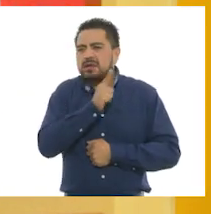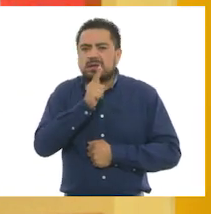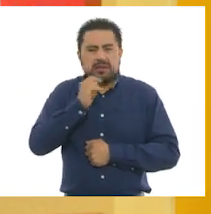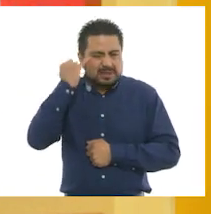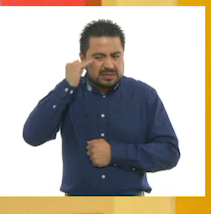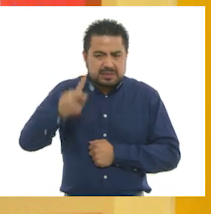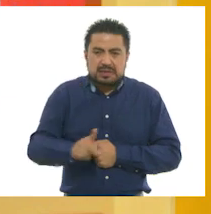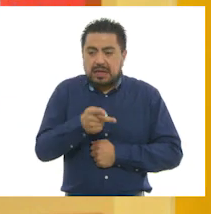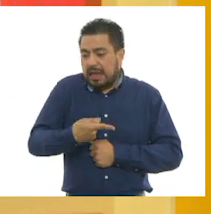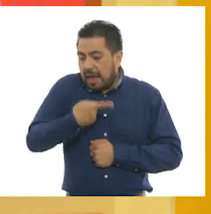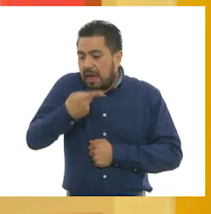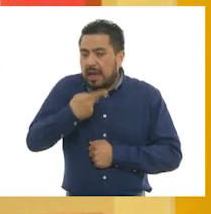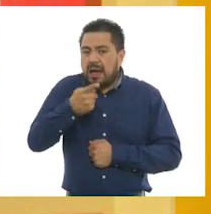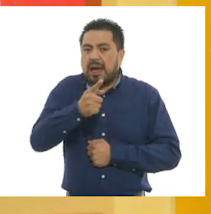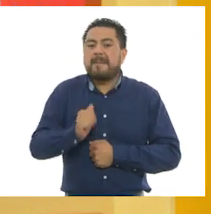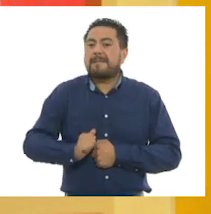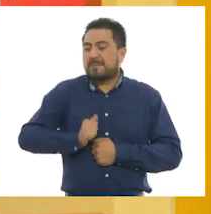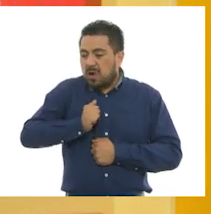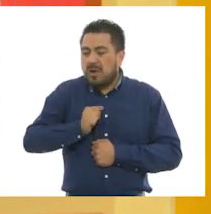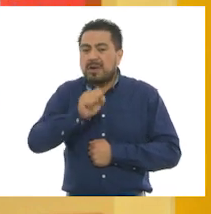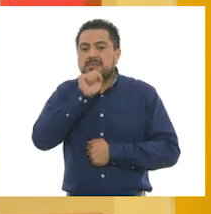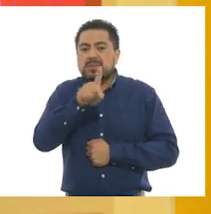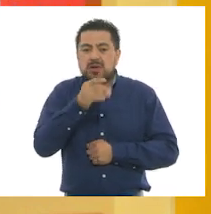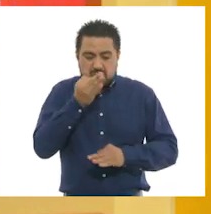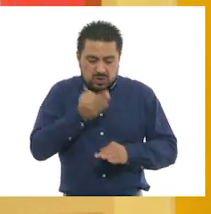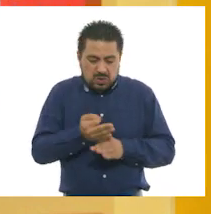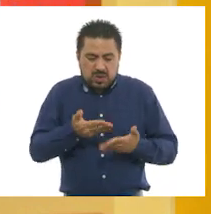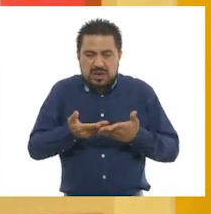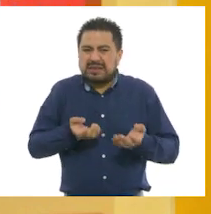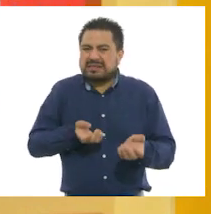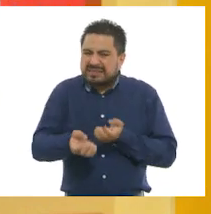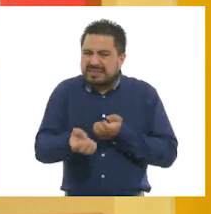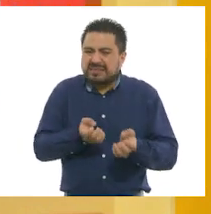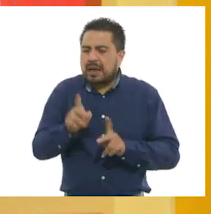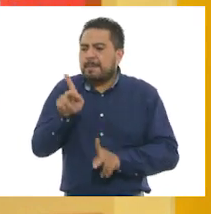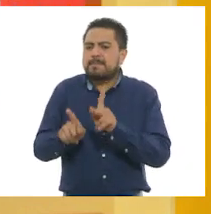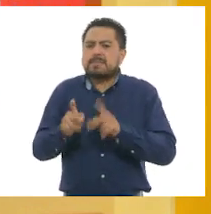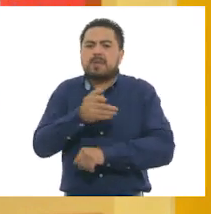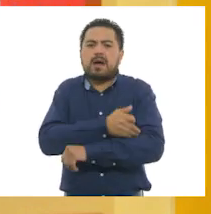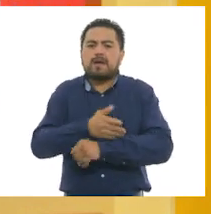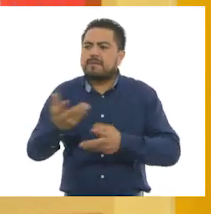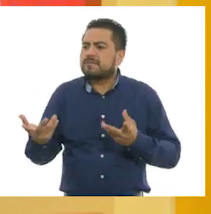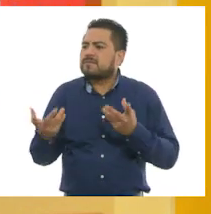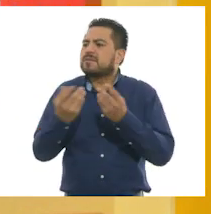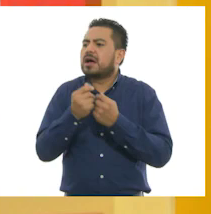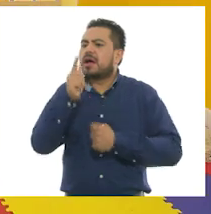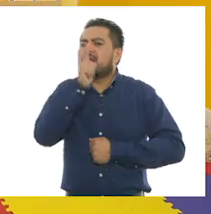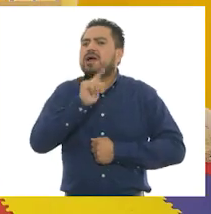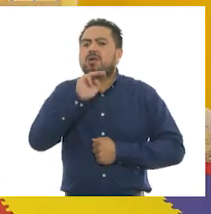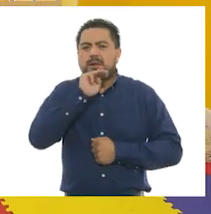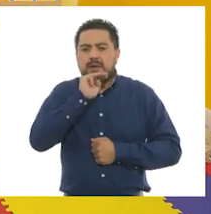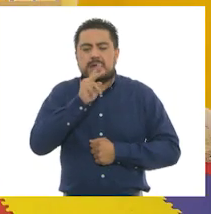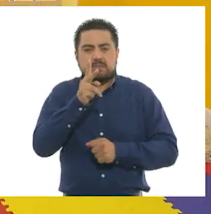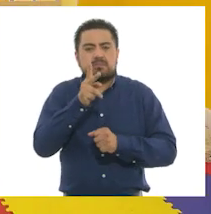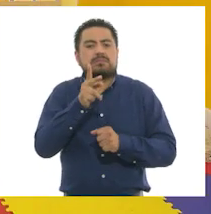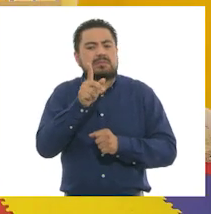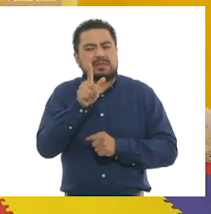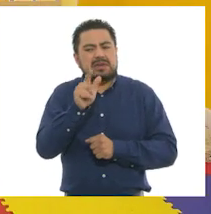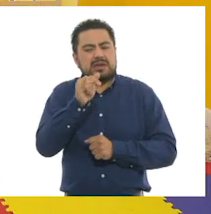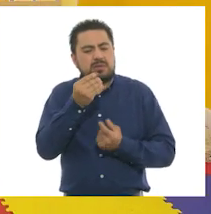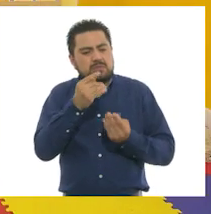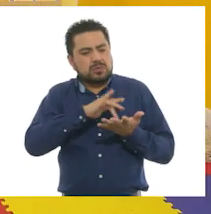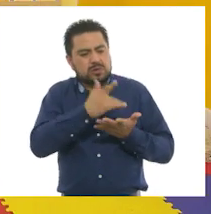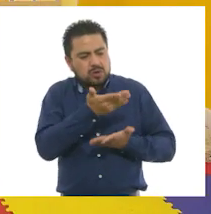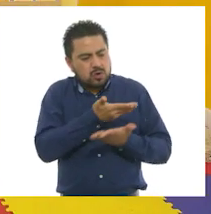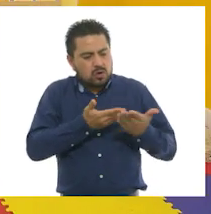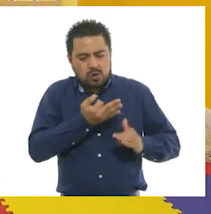hablar una lengua indígena, aprovecha también este momento para practicarla y platica con tu familia en tu lengua materna. Lili, muchas gracias por